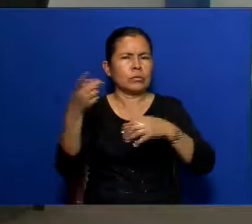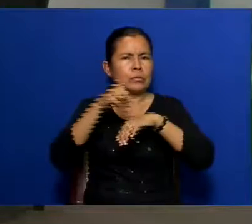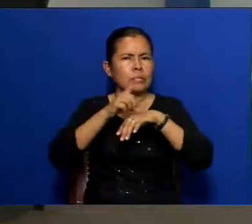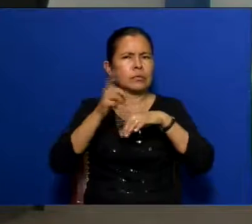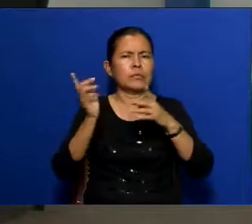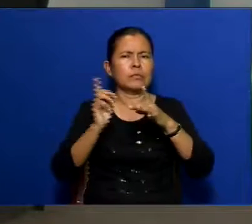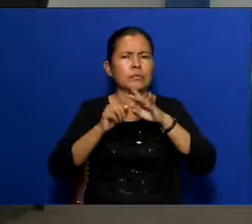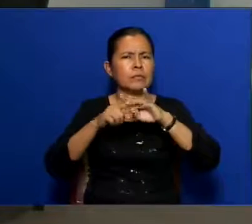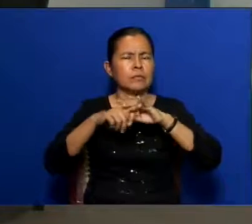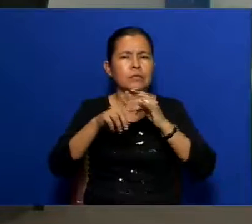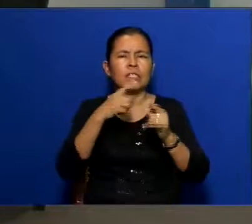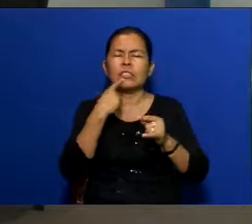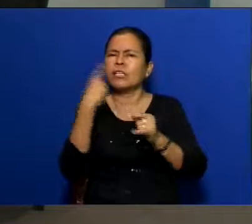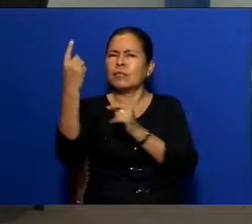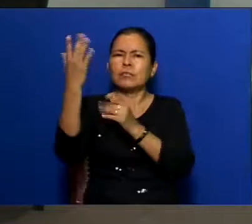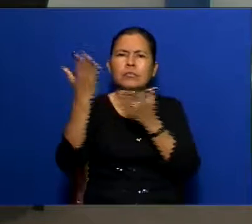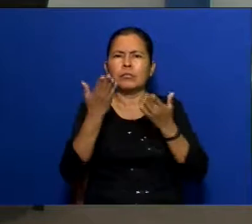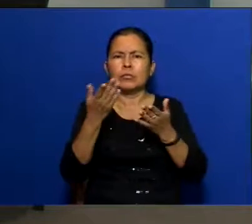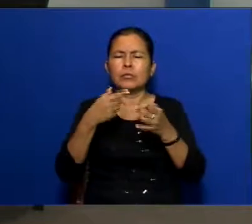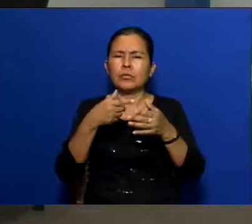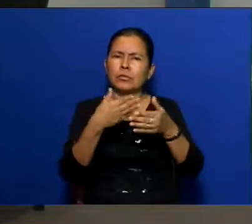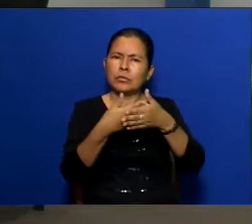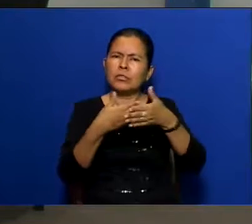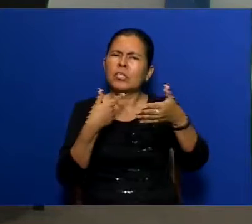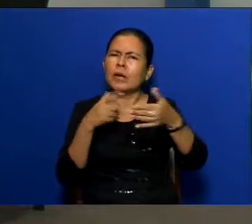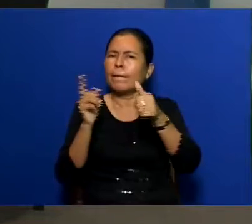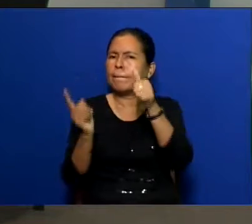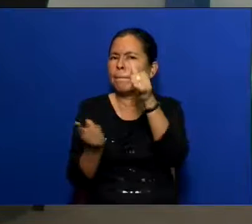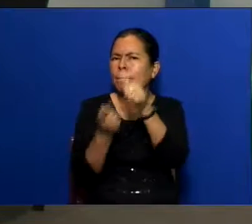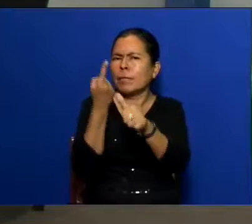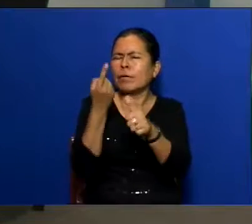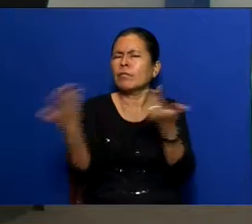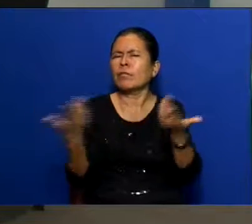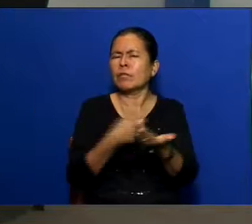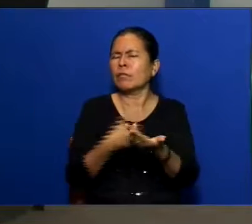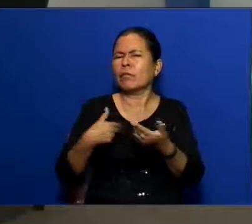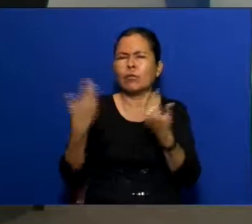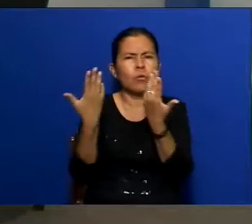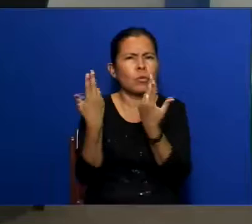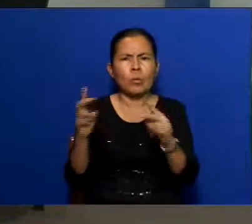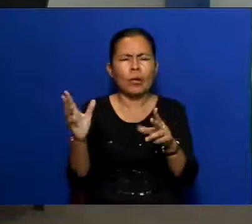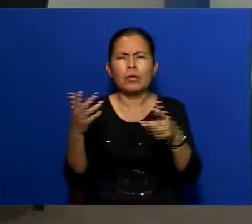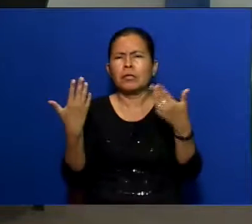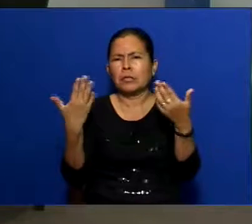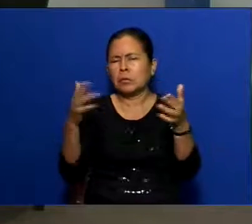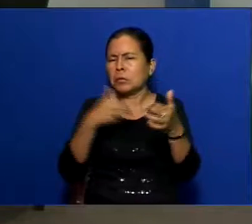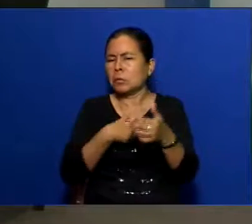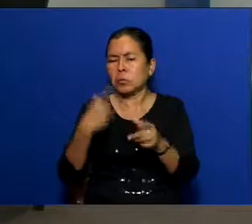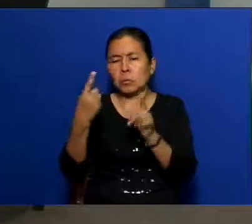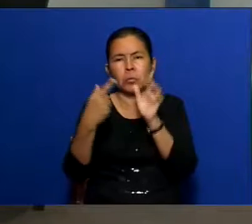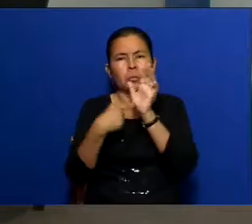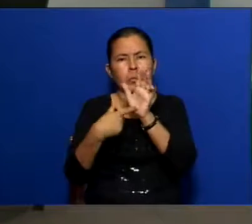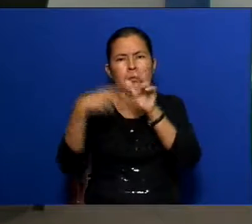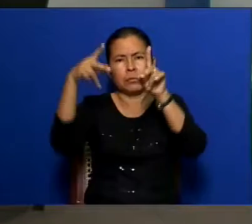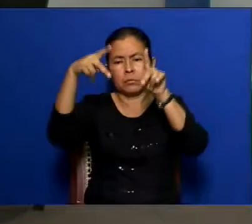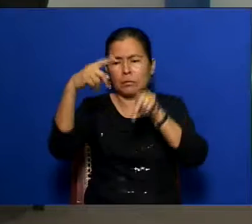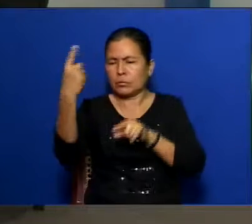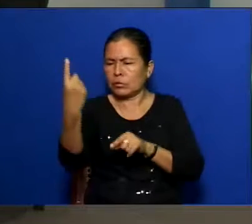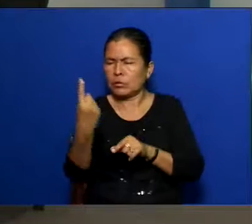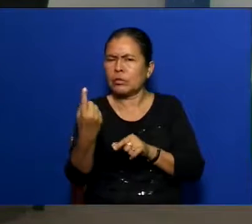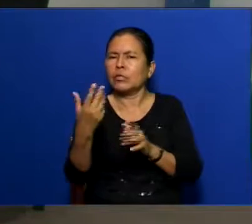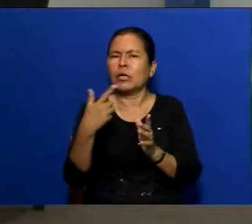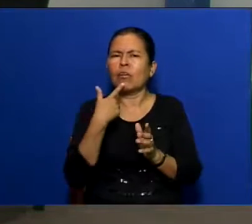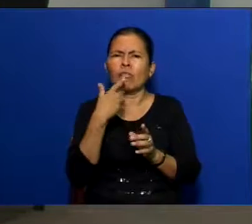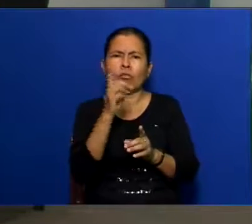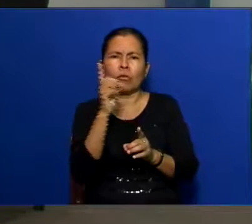una autoridad competente. Y el proceso es el siguiente, es decir, normalmente una persona, un familiar del niño o de la niña, pone